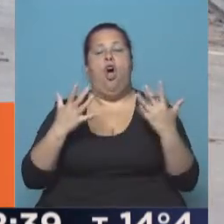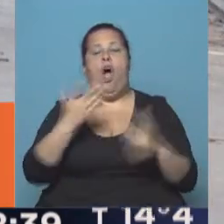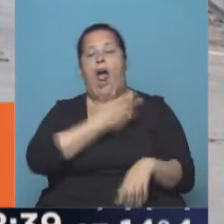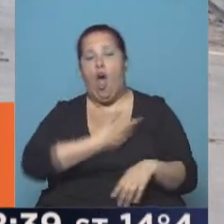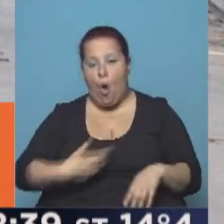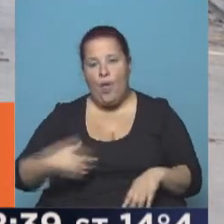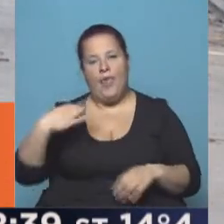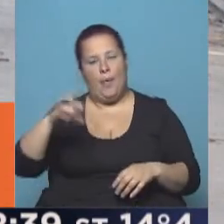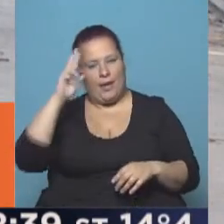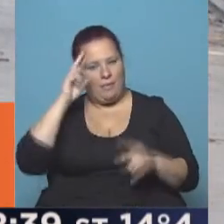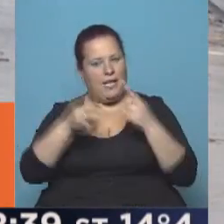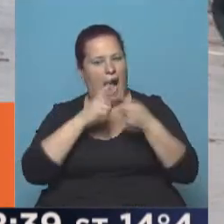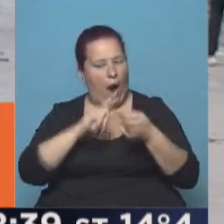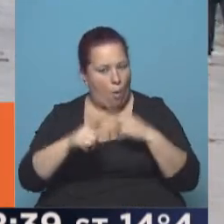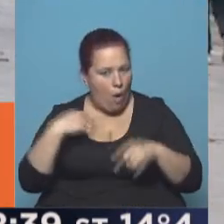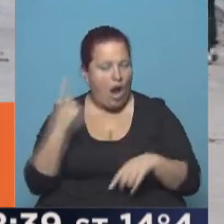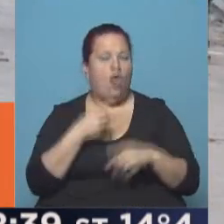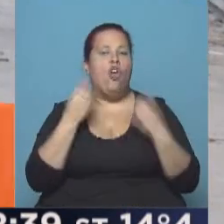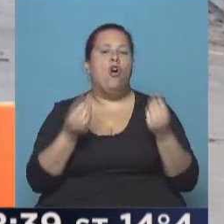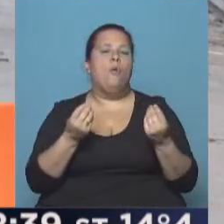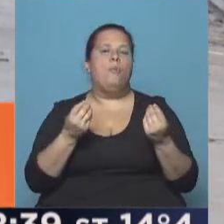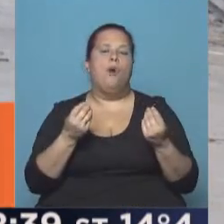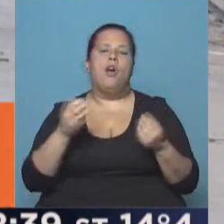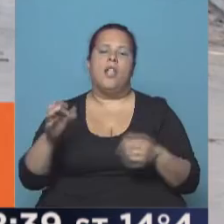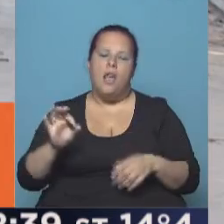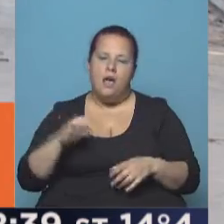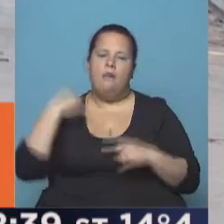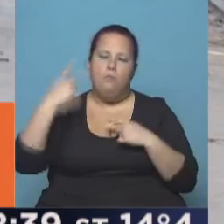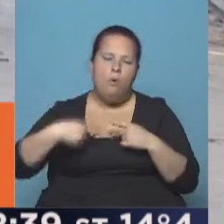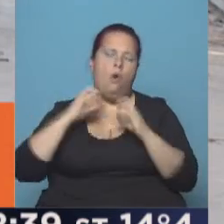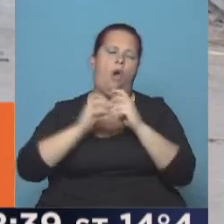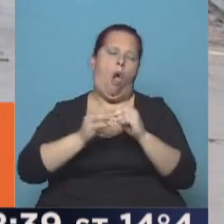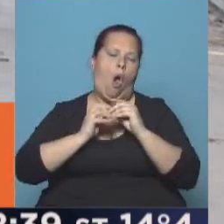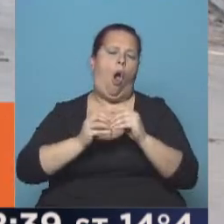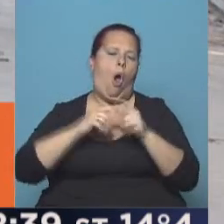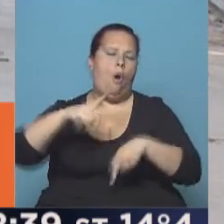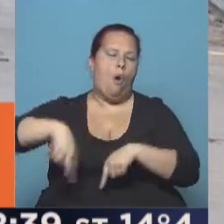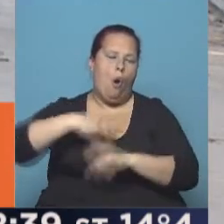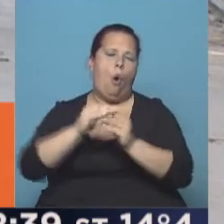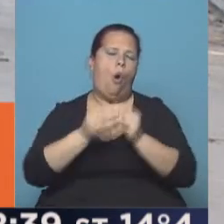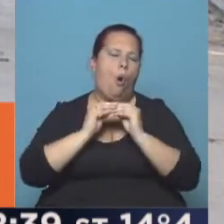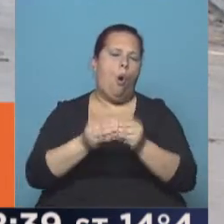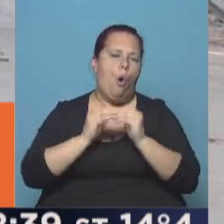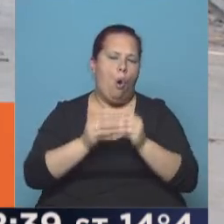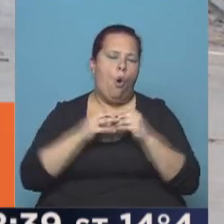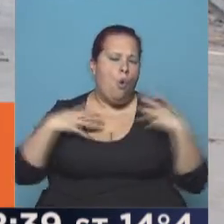gobierno respete los acuerdos que tuvimos porque nos llevó muchos días de debate, muchas horas de debate